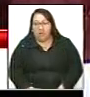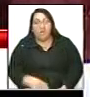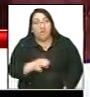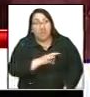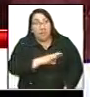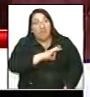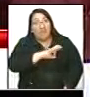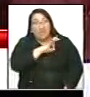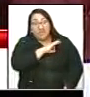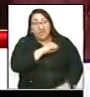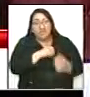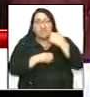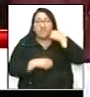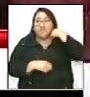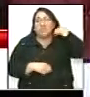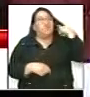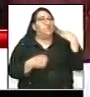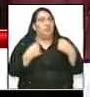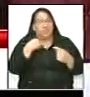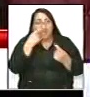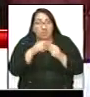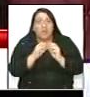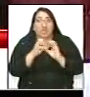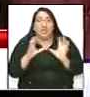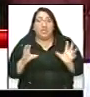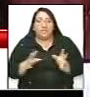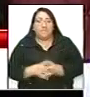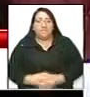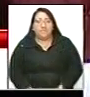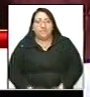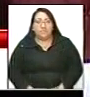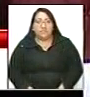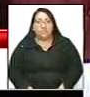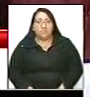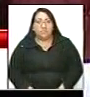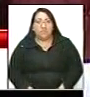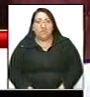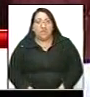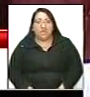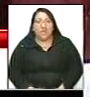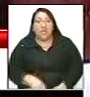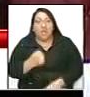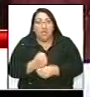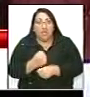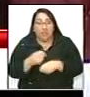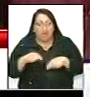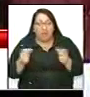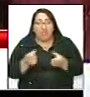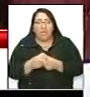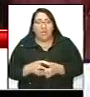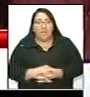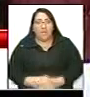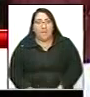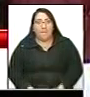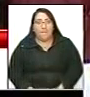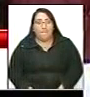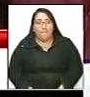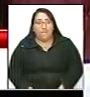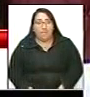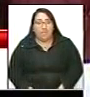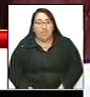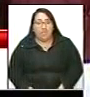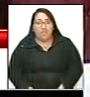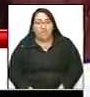méritos y que debe ser objetiva. Ese es el reto que tiene la Comisión. Entonces,